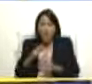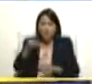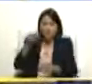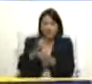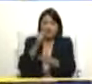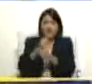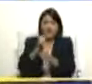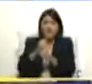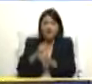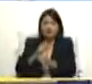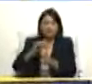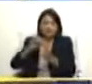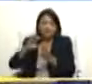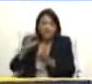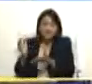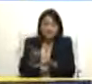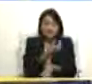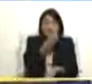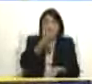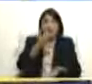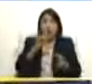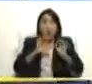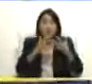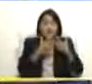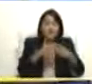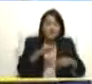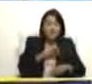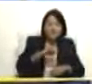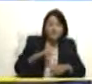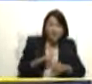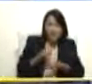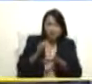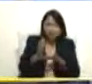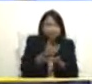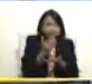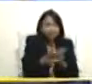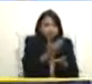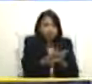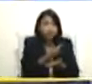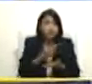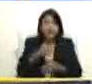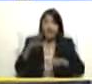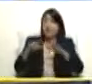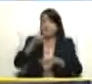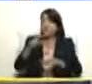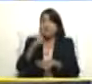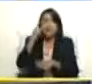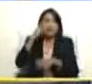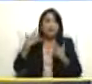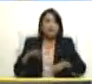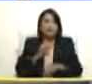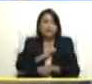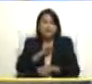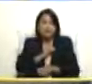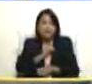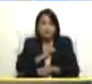que tuviera, que le iban a quitar las empresas privadas, las industrias a todo el mundo, y hubo gente que lo creyó.